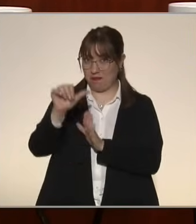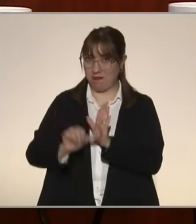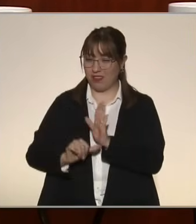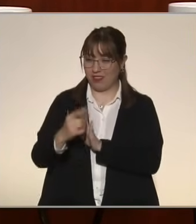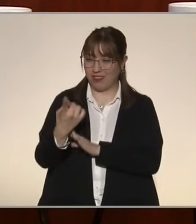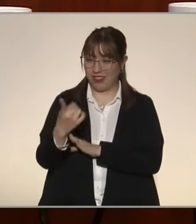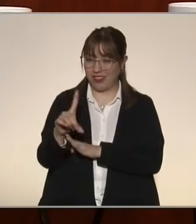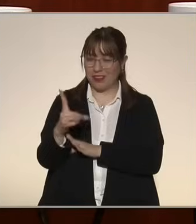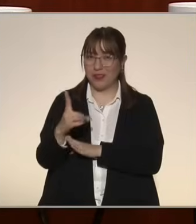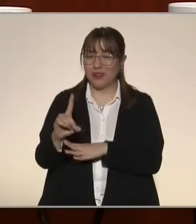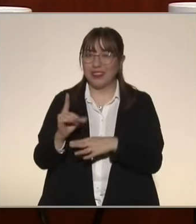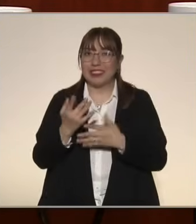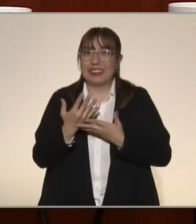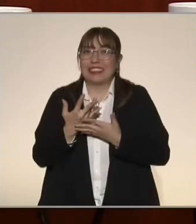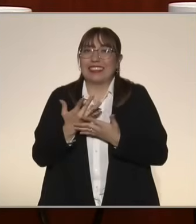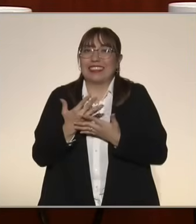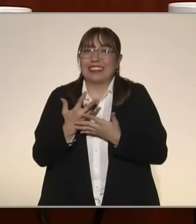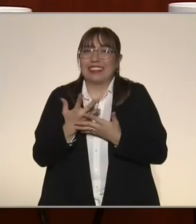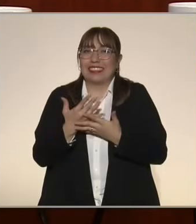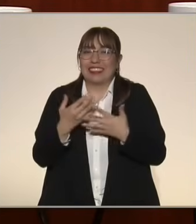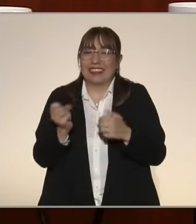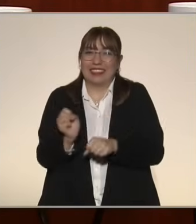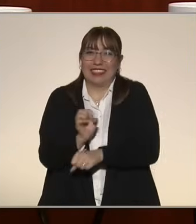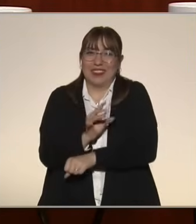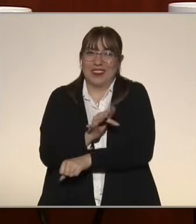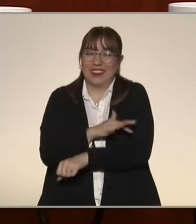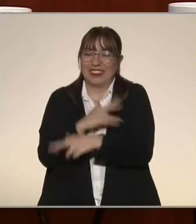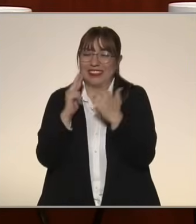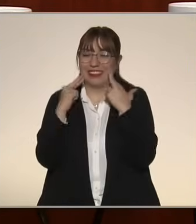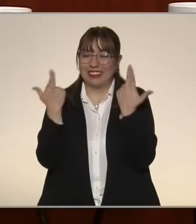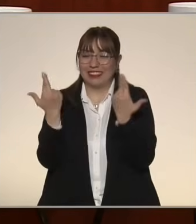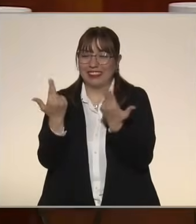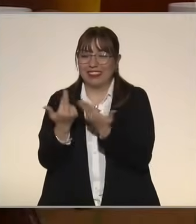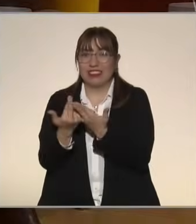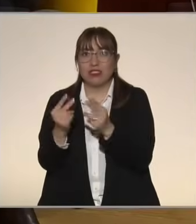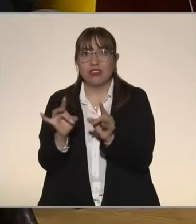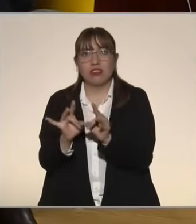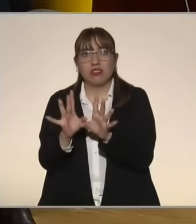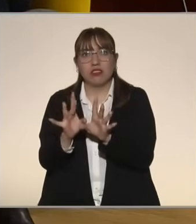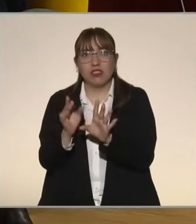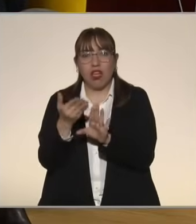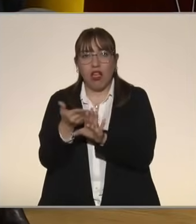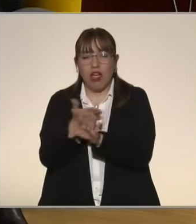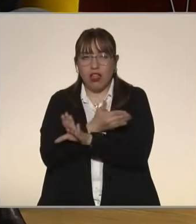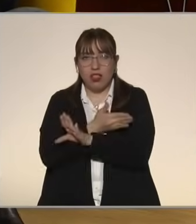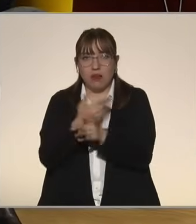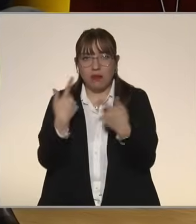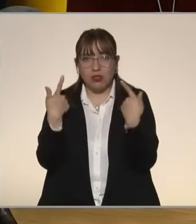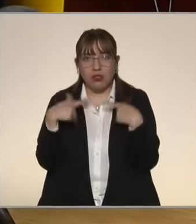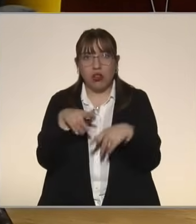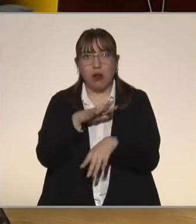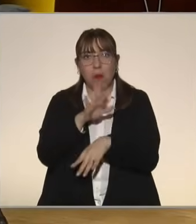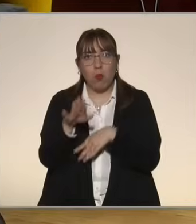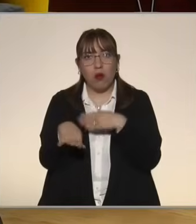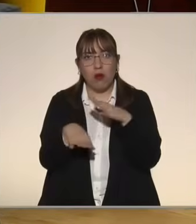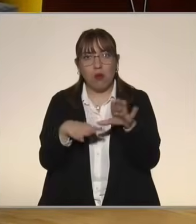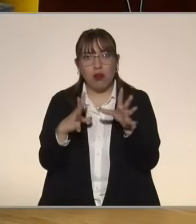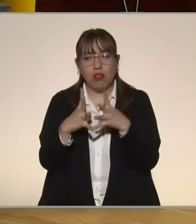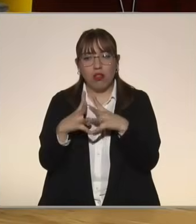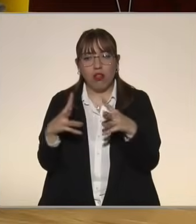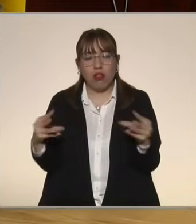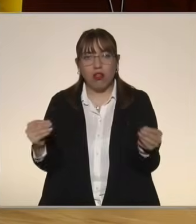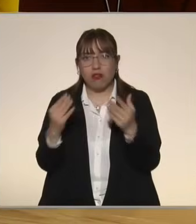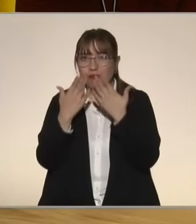reunirnos, ¿no? Y a veces esas personas con las que queríamos reunirnos ya no están, ¿no? Entonces, bueno, primero hay que